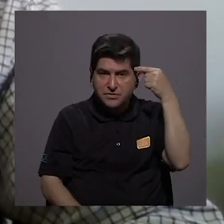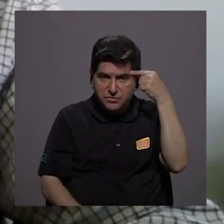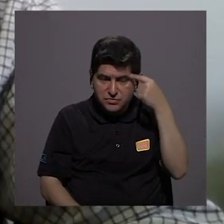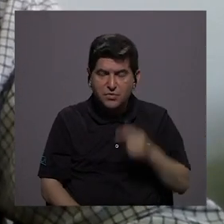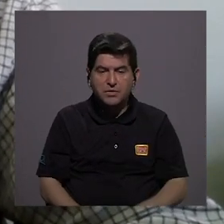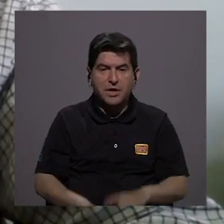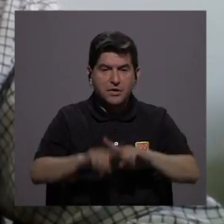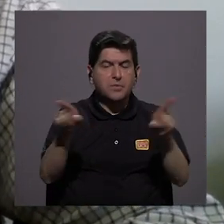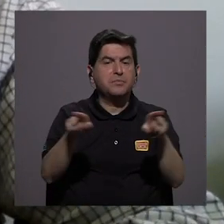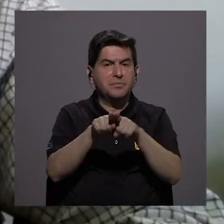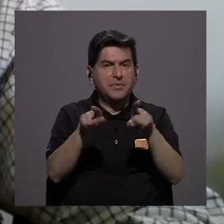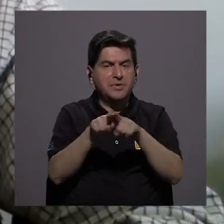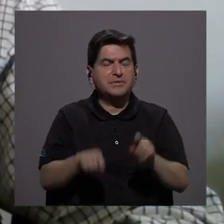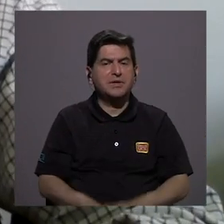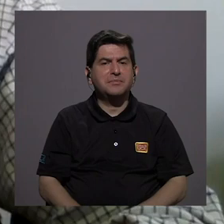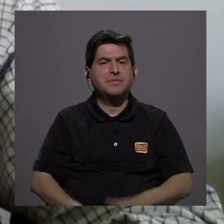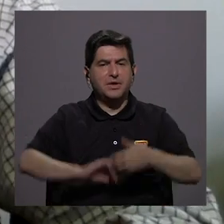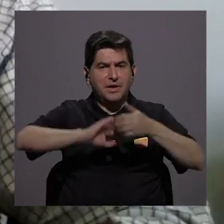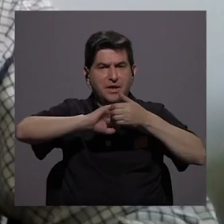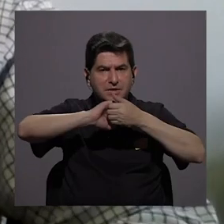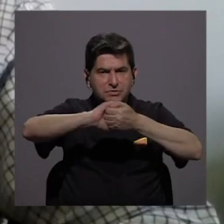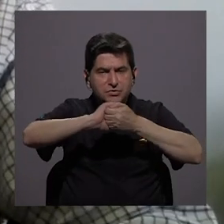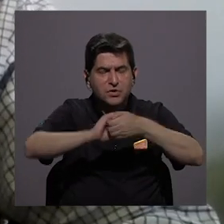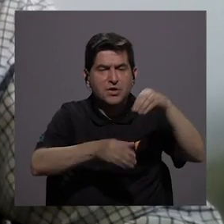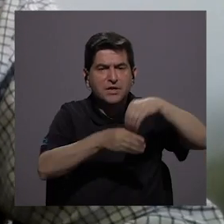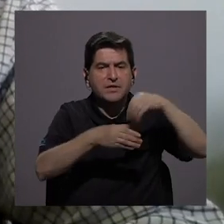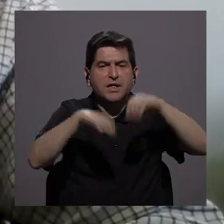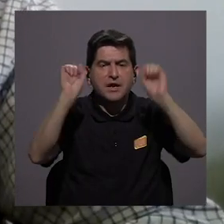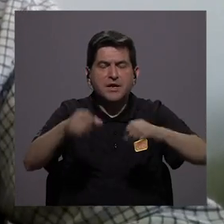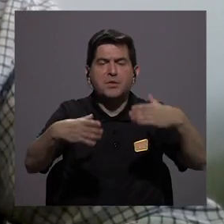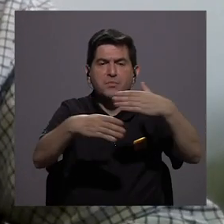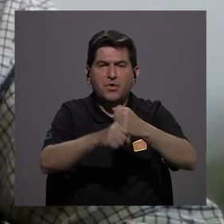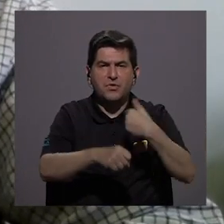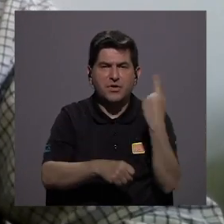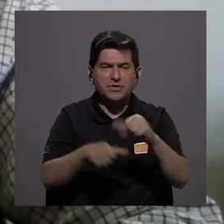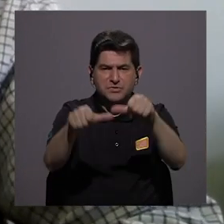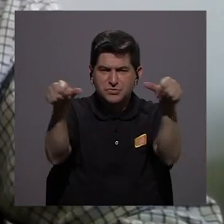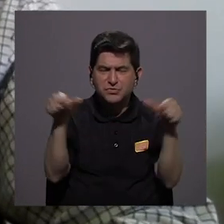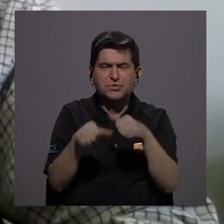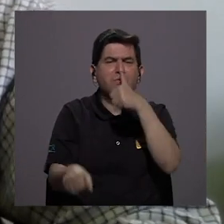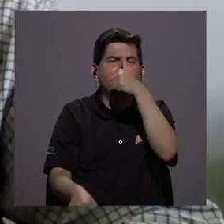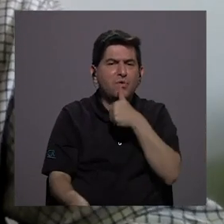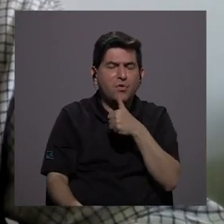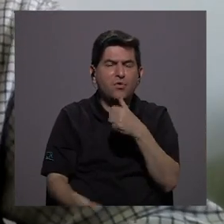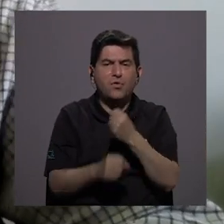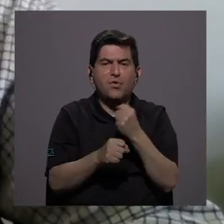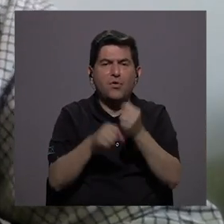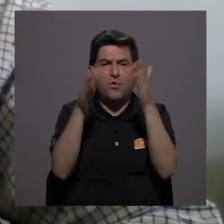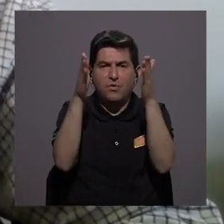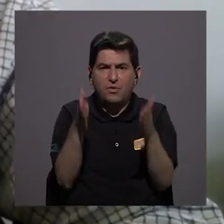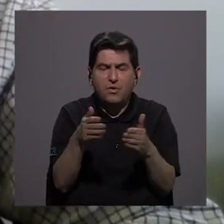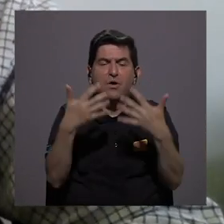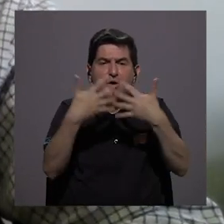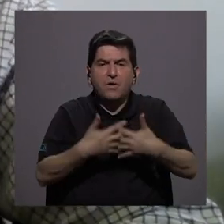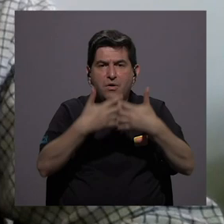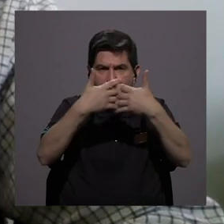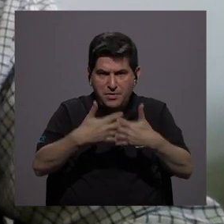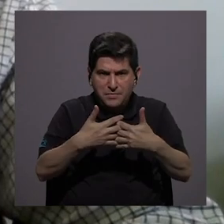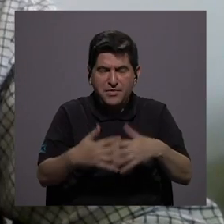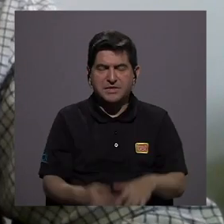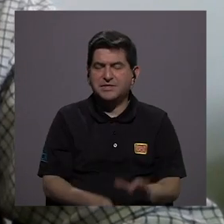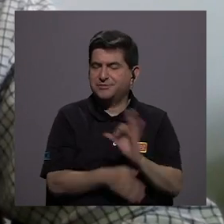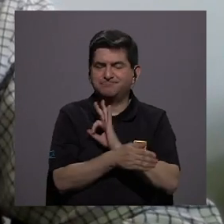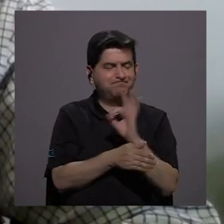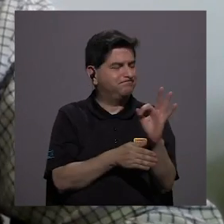ser una contribución solidaria. Entonces me parece que pensar solo en el sector privado, pensar solo en los trabajadores y en las empresas,